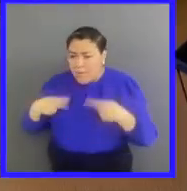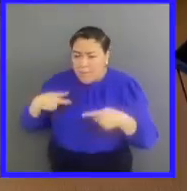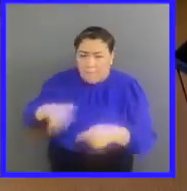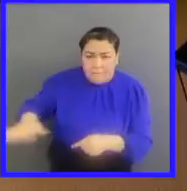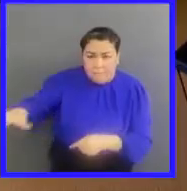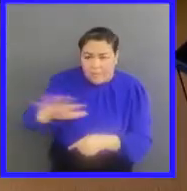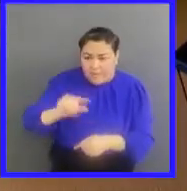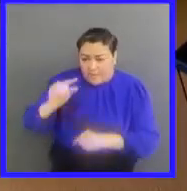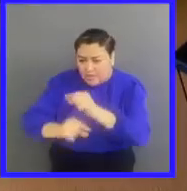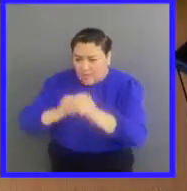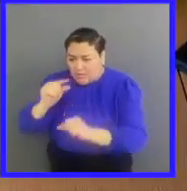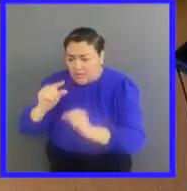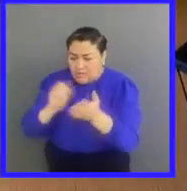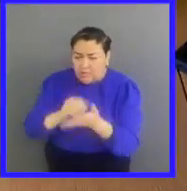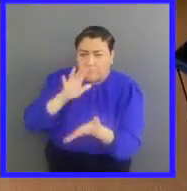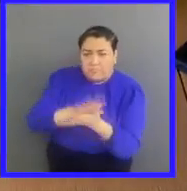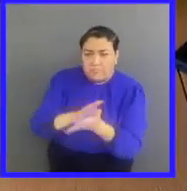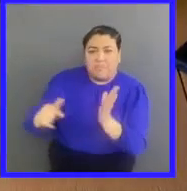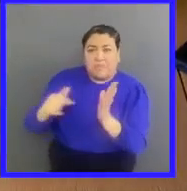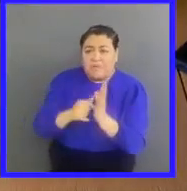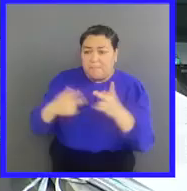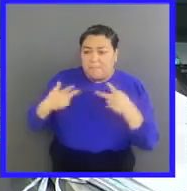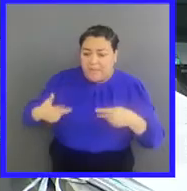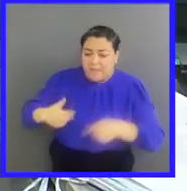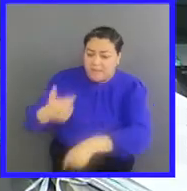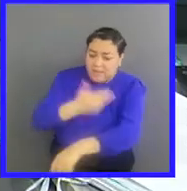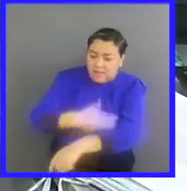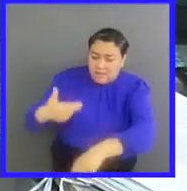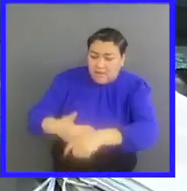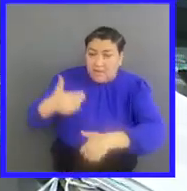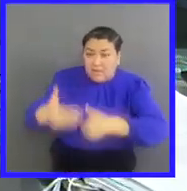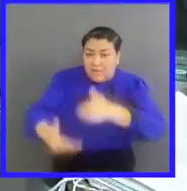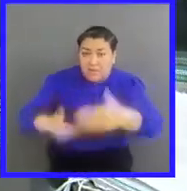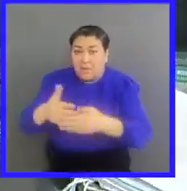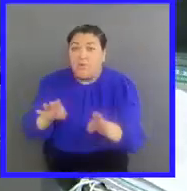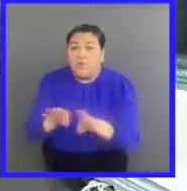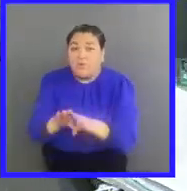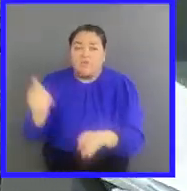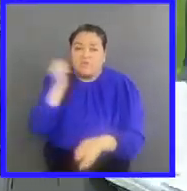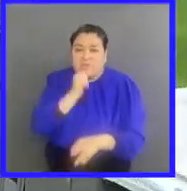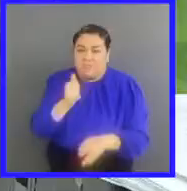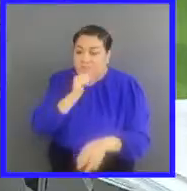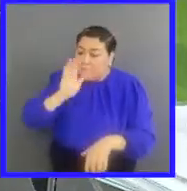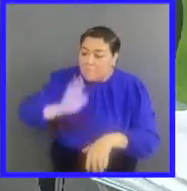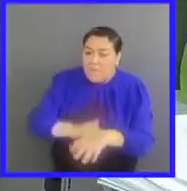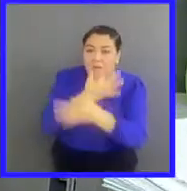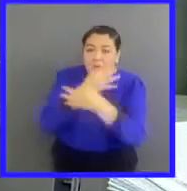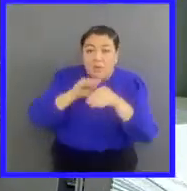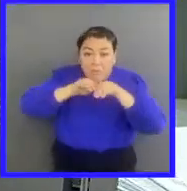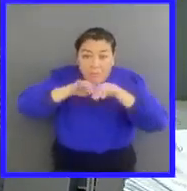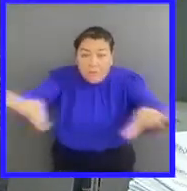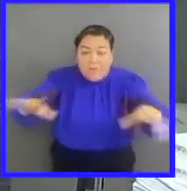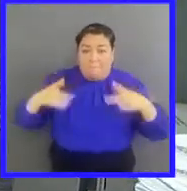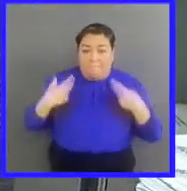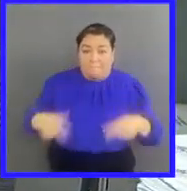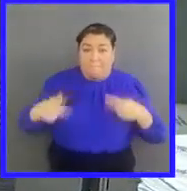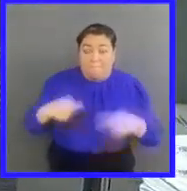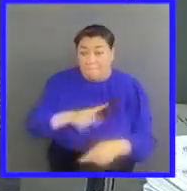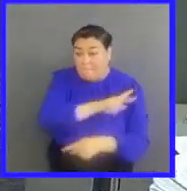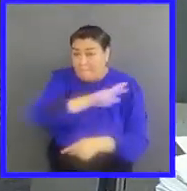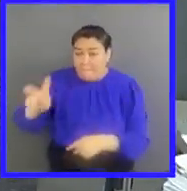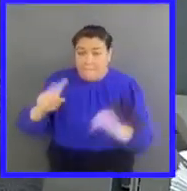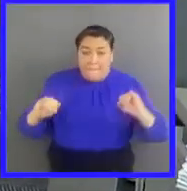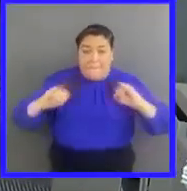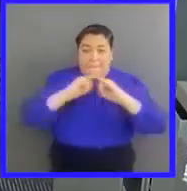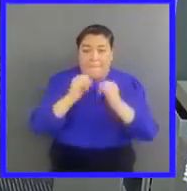que respete el debido proceso y atienda el principio de máxima publicidad que obliga a todas las instituciones públicas a